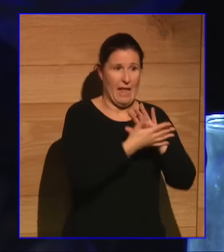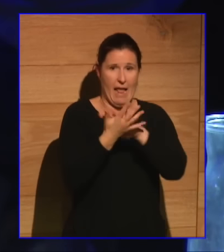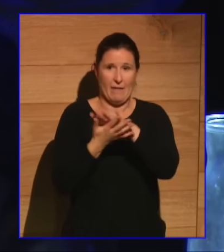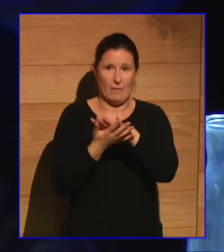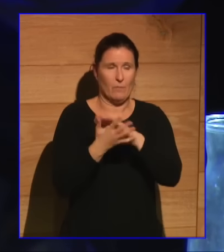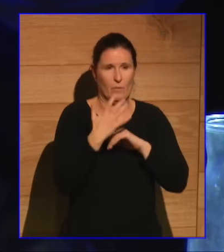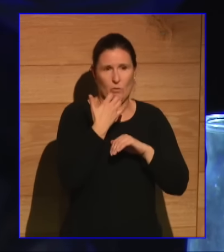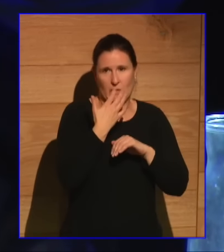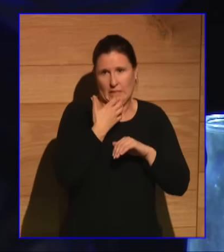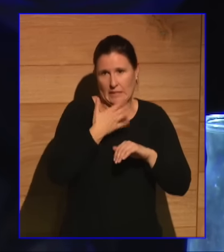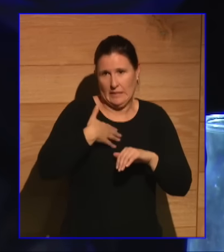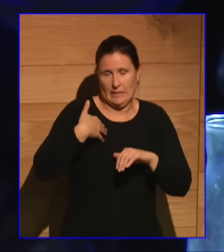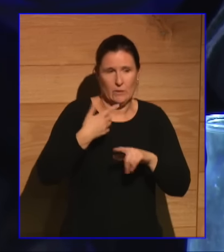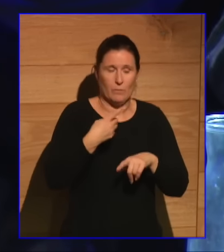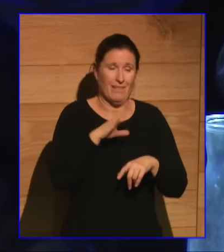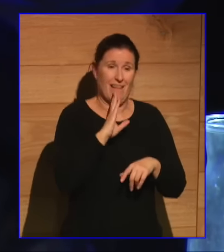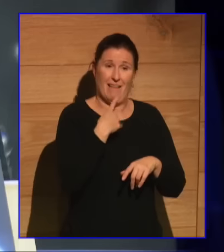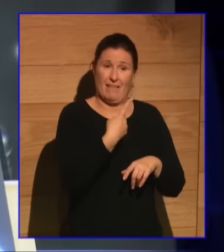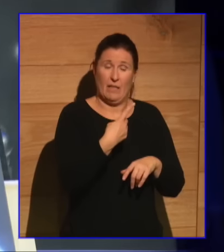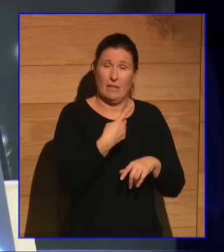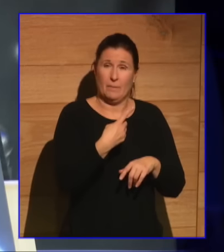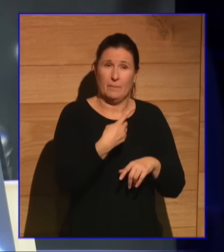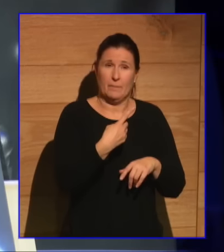sigue. Decía que